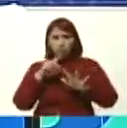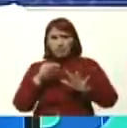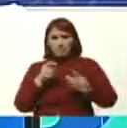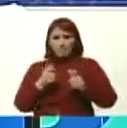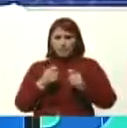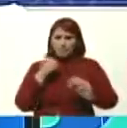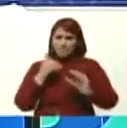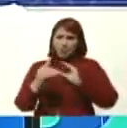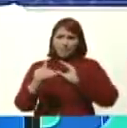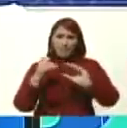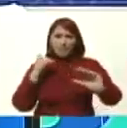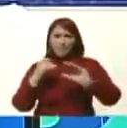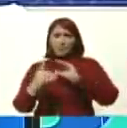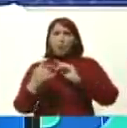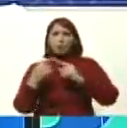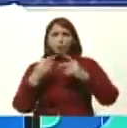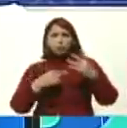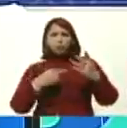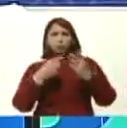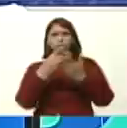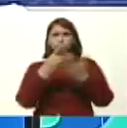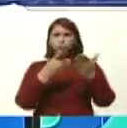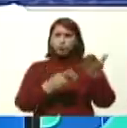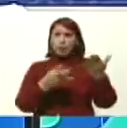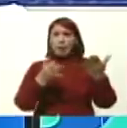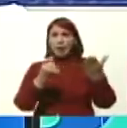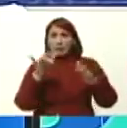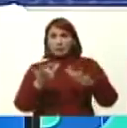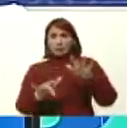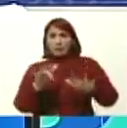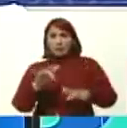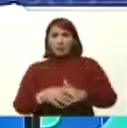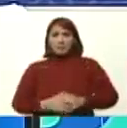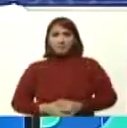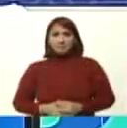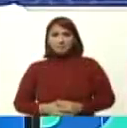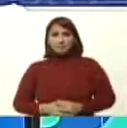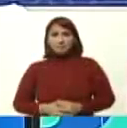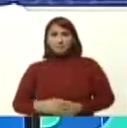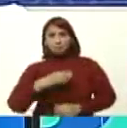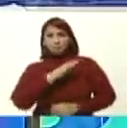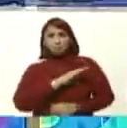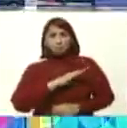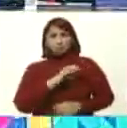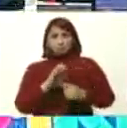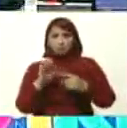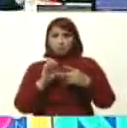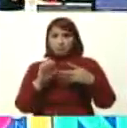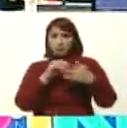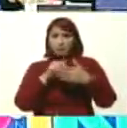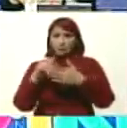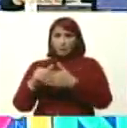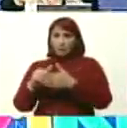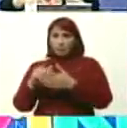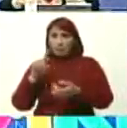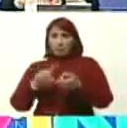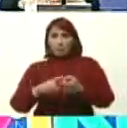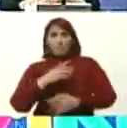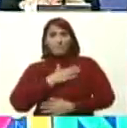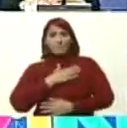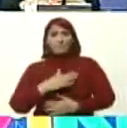y nos ha mandado varios documentos. Y aquí está la secretaria de la Comisión de Estrategia Electoral, Cilia